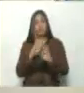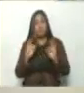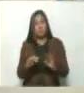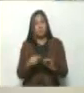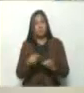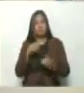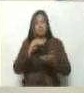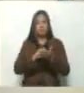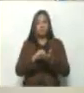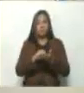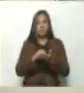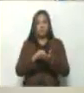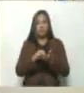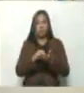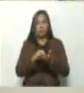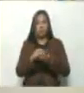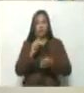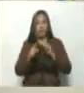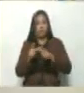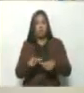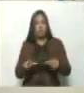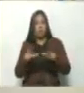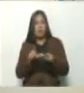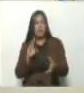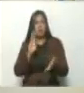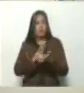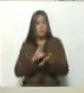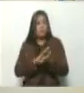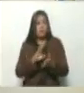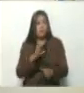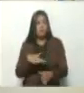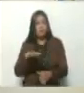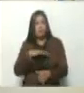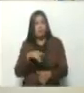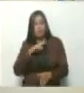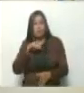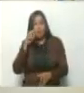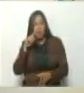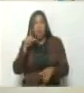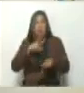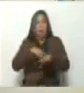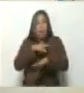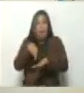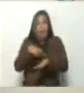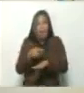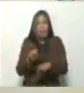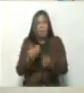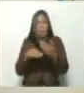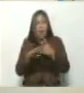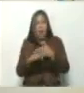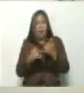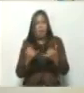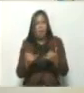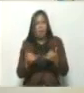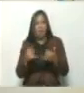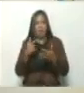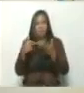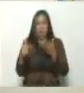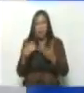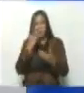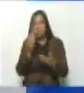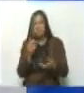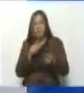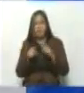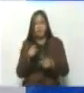y algunas parroquias céntricas, donde hay un horario para sacar los residuos sólidos, la